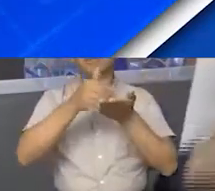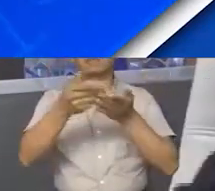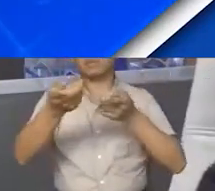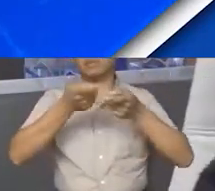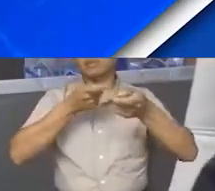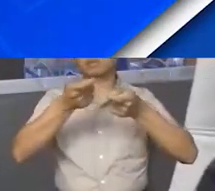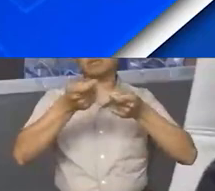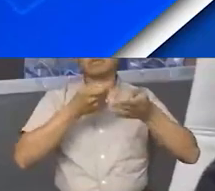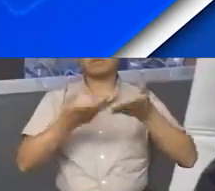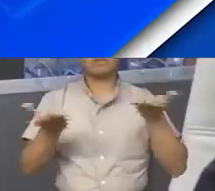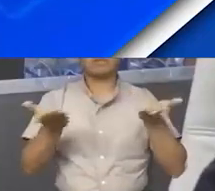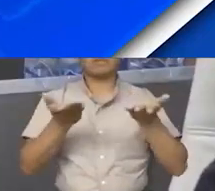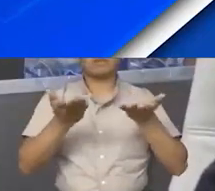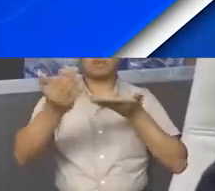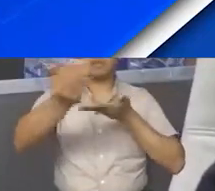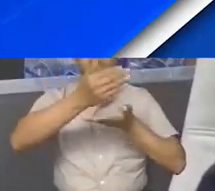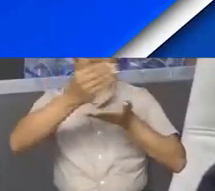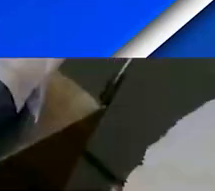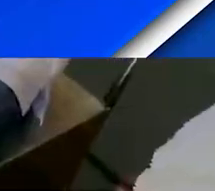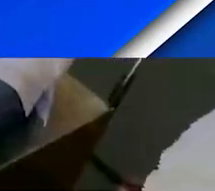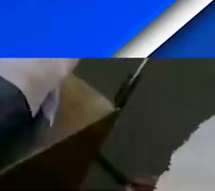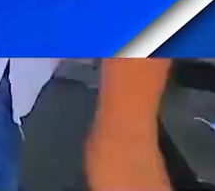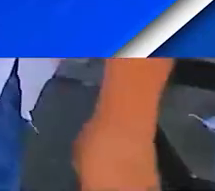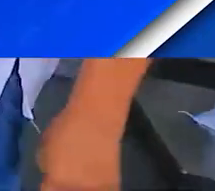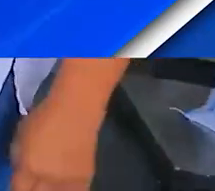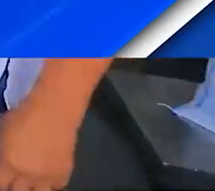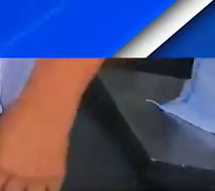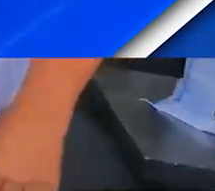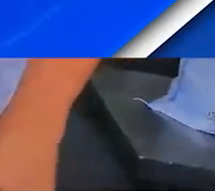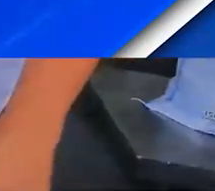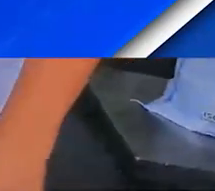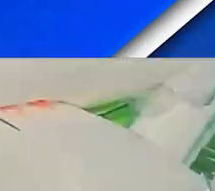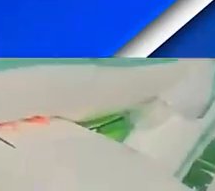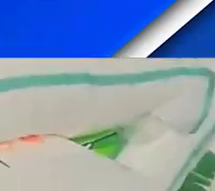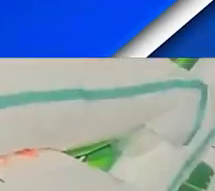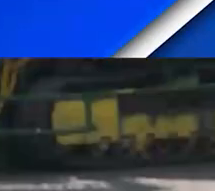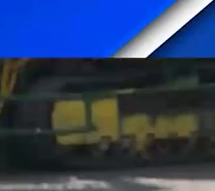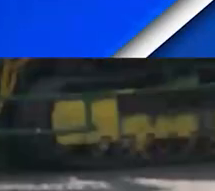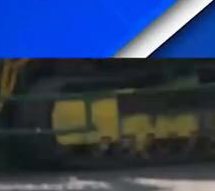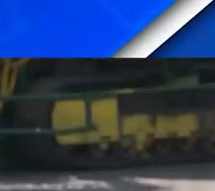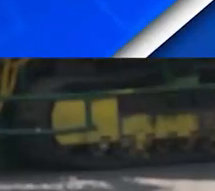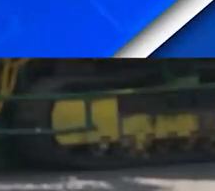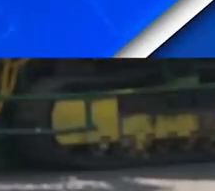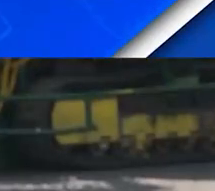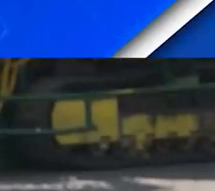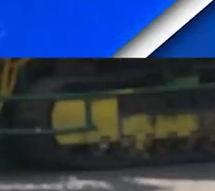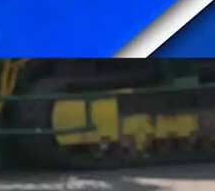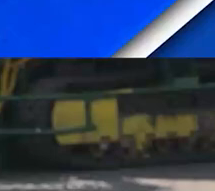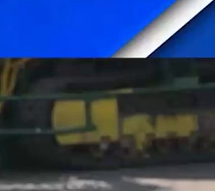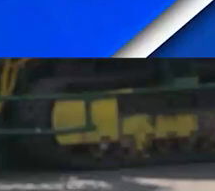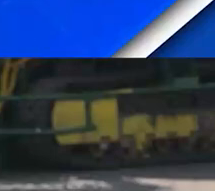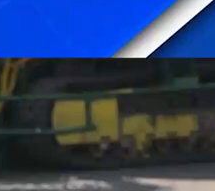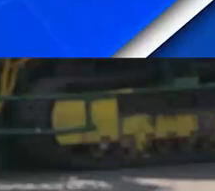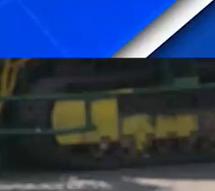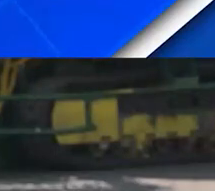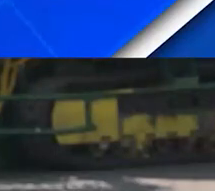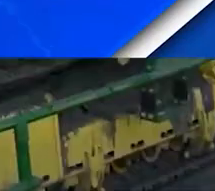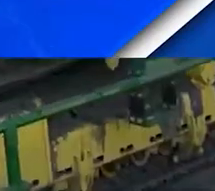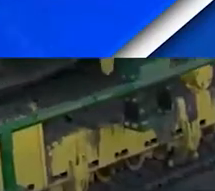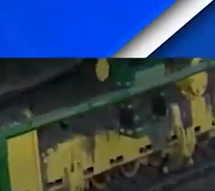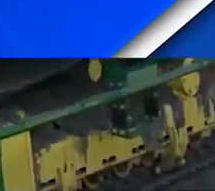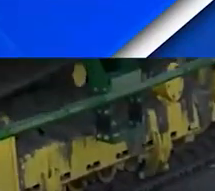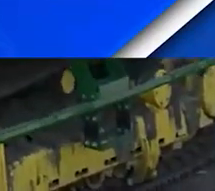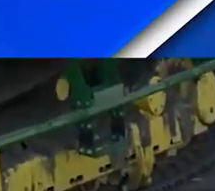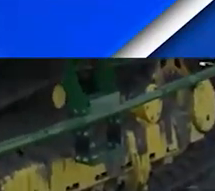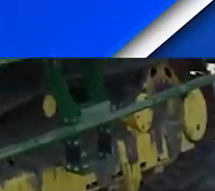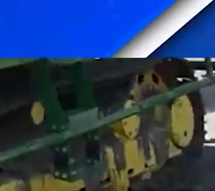el comercio mediante la recopilación y publicación de información sobre el mercado mundial del azúcar y